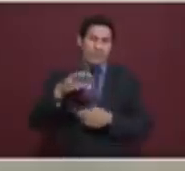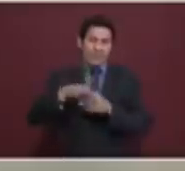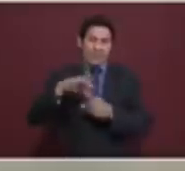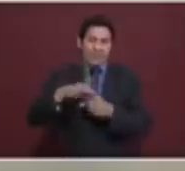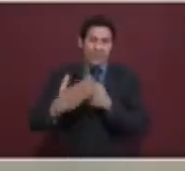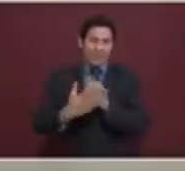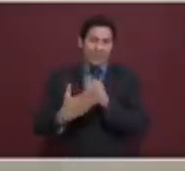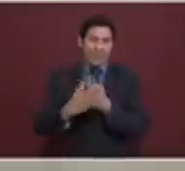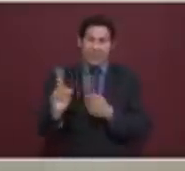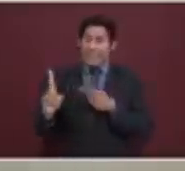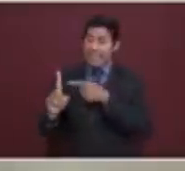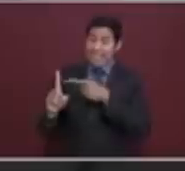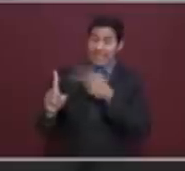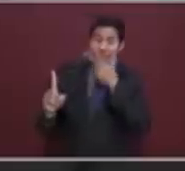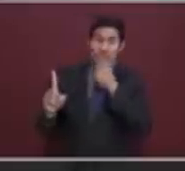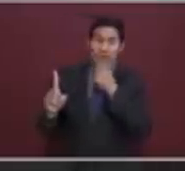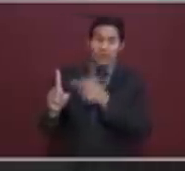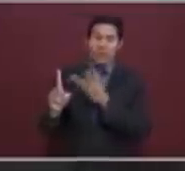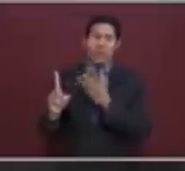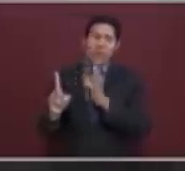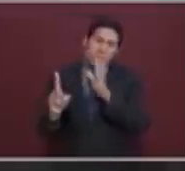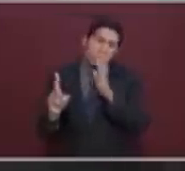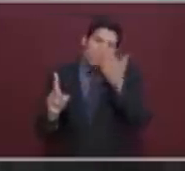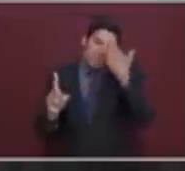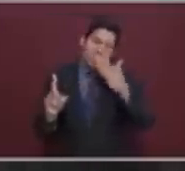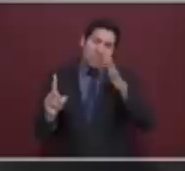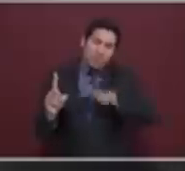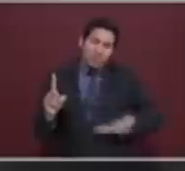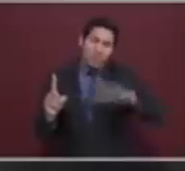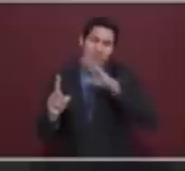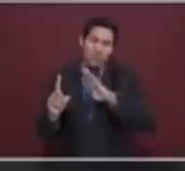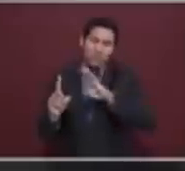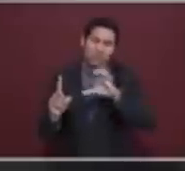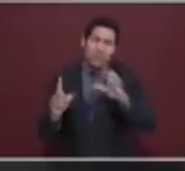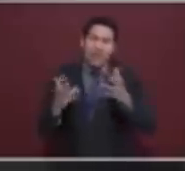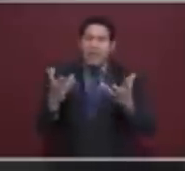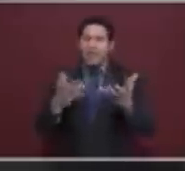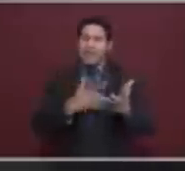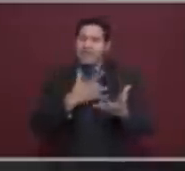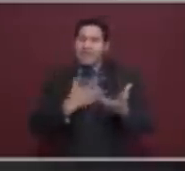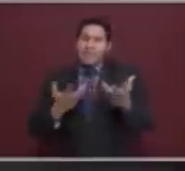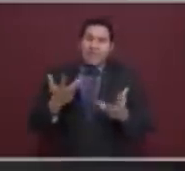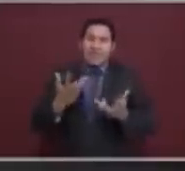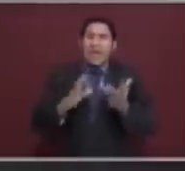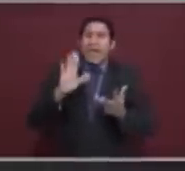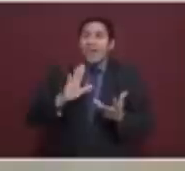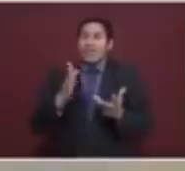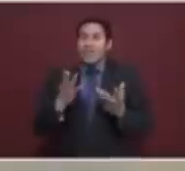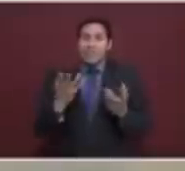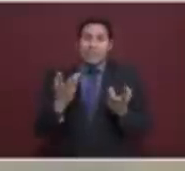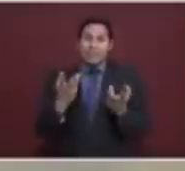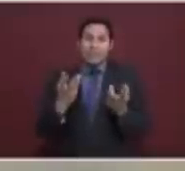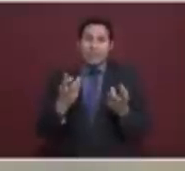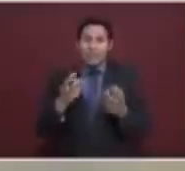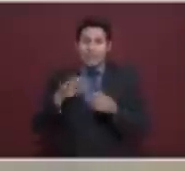esta el ambiente un poco este y caliente